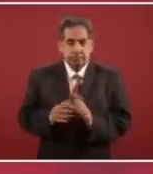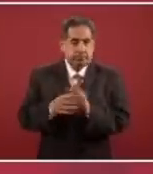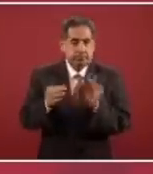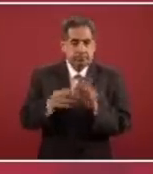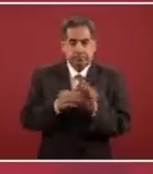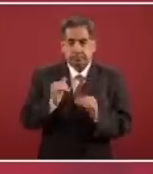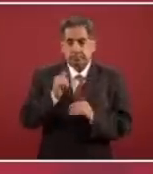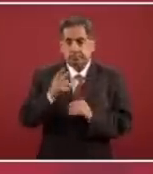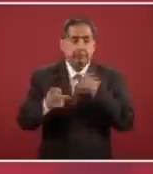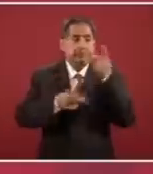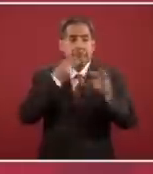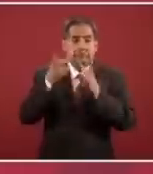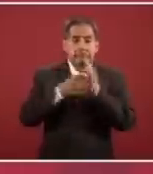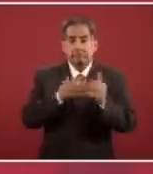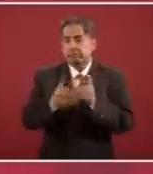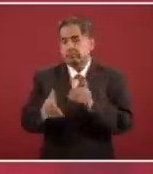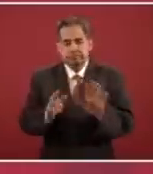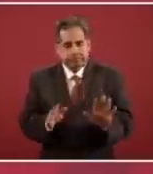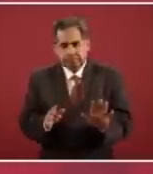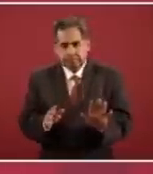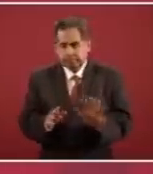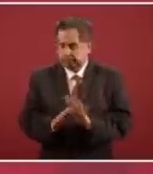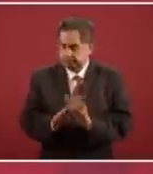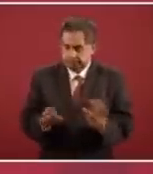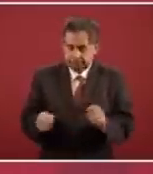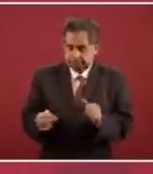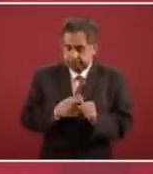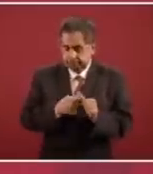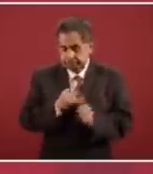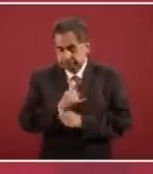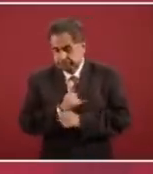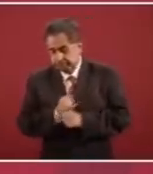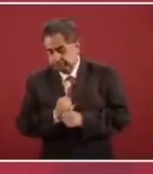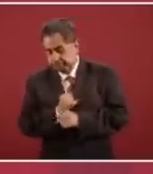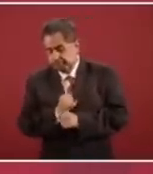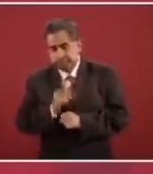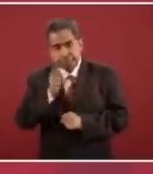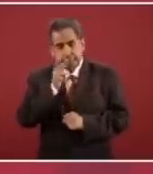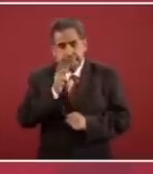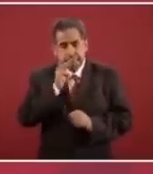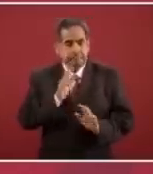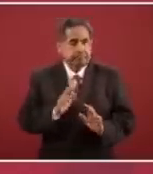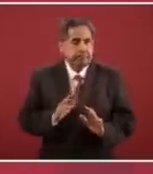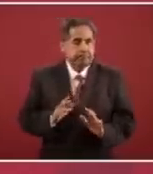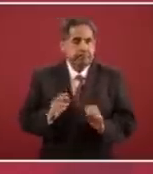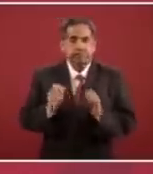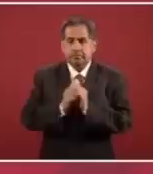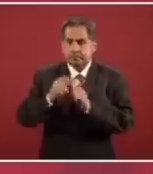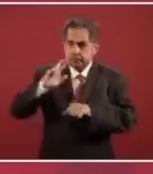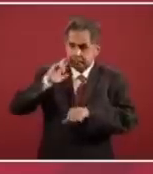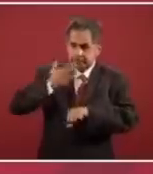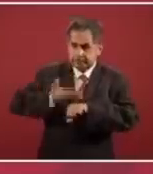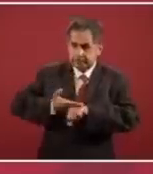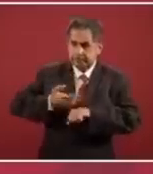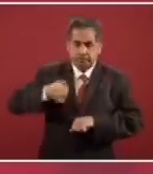adelantar ningún juicio. Tenemos que actuar de manera responsable.